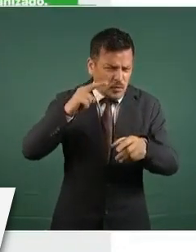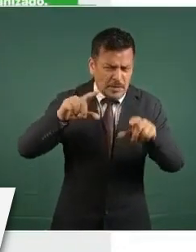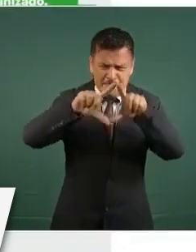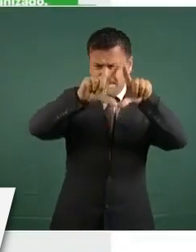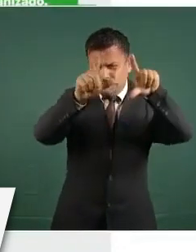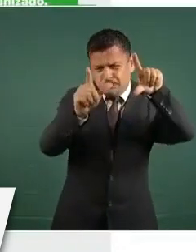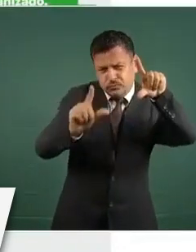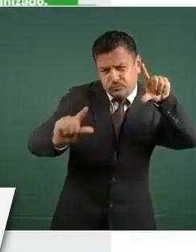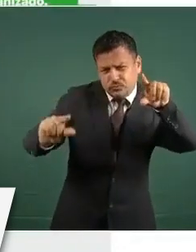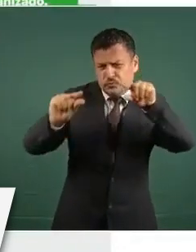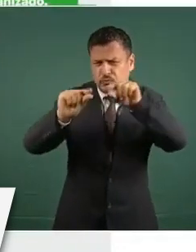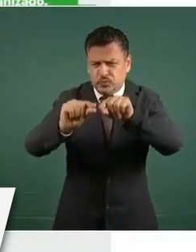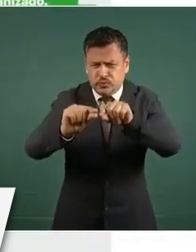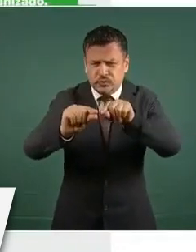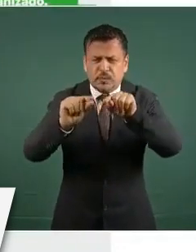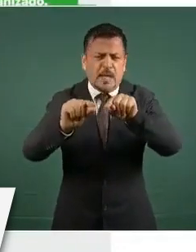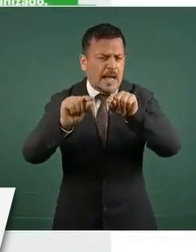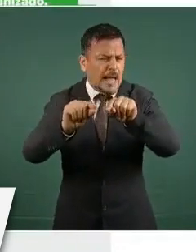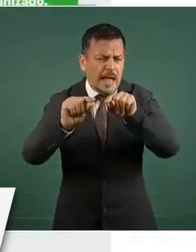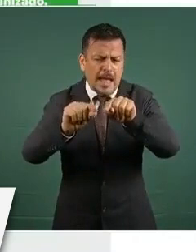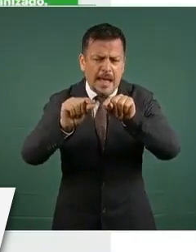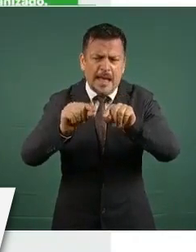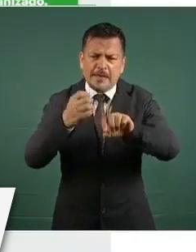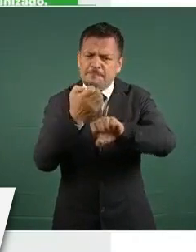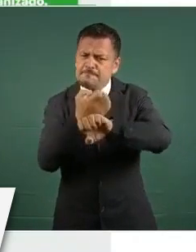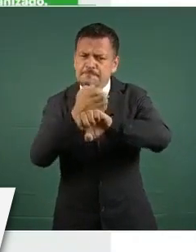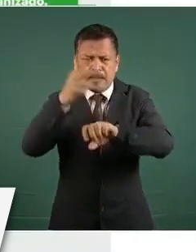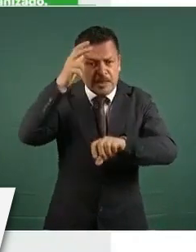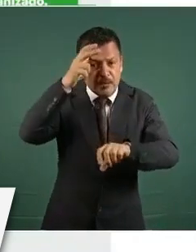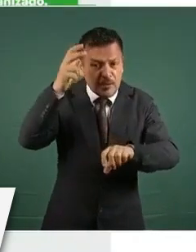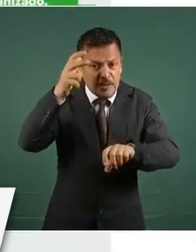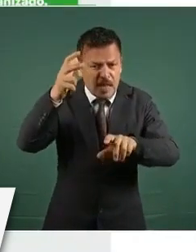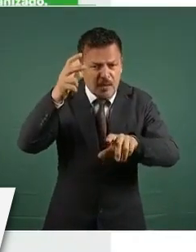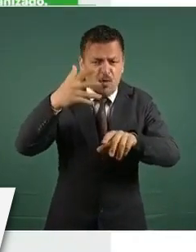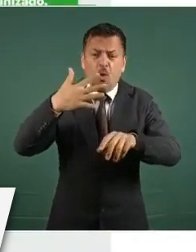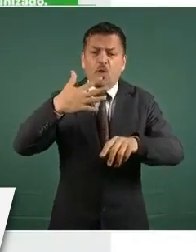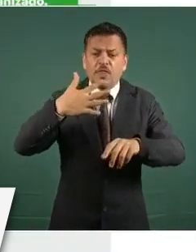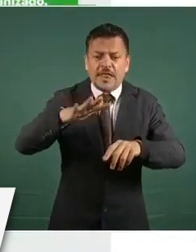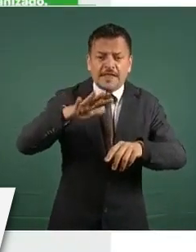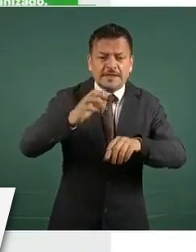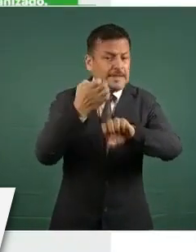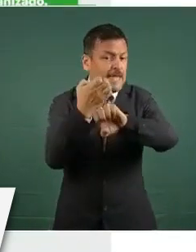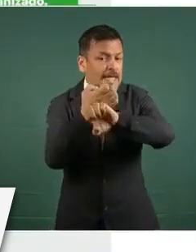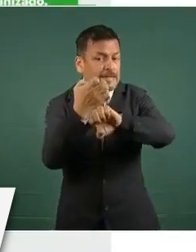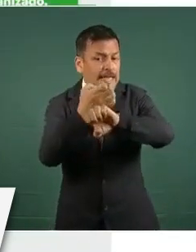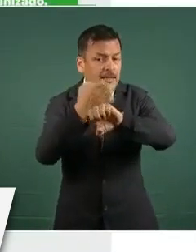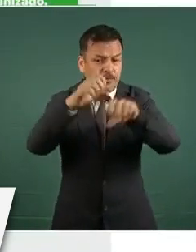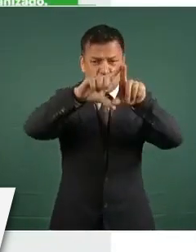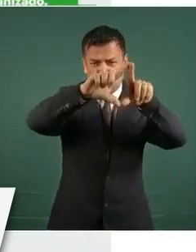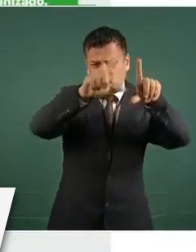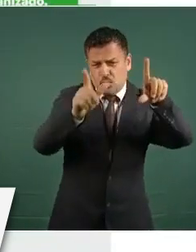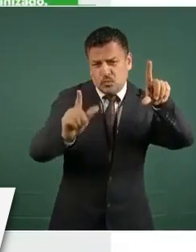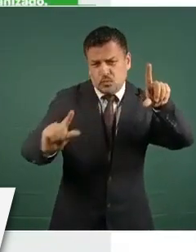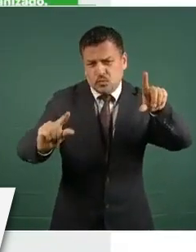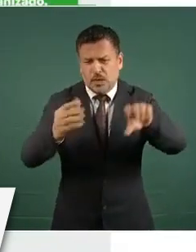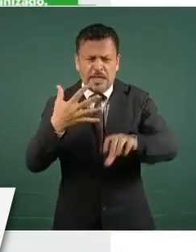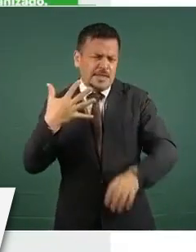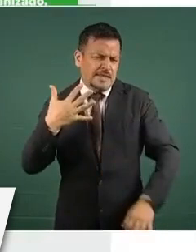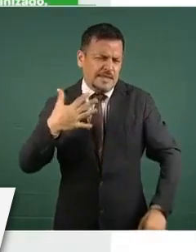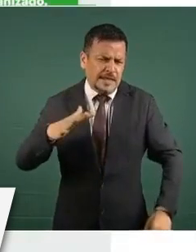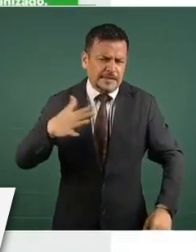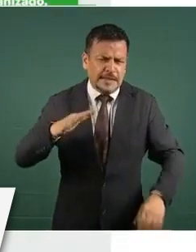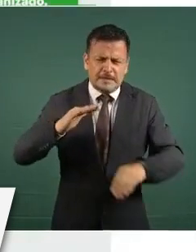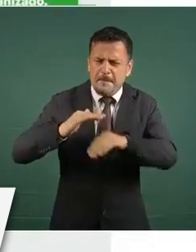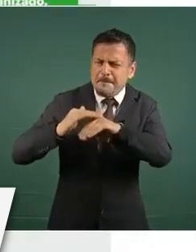apreciar en ese mapa ahí están digamos los 10 estados de la república que tienen